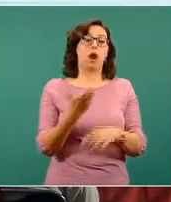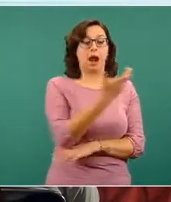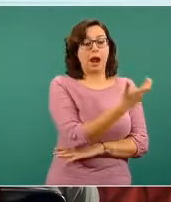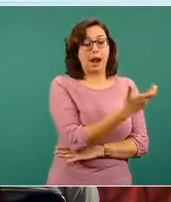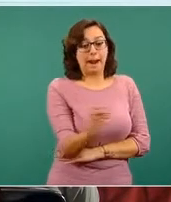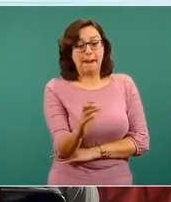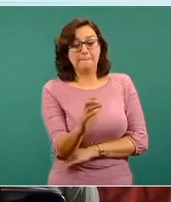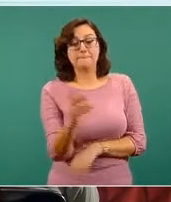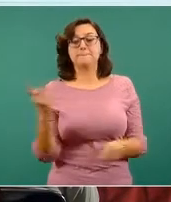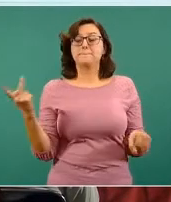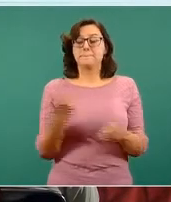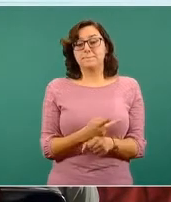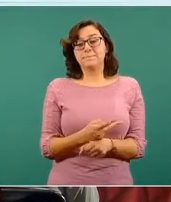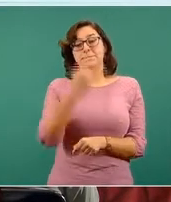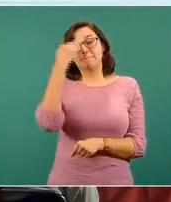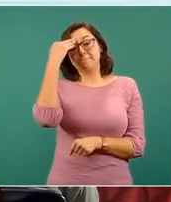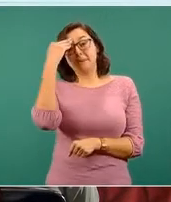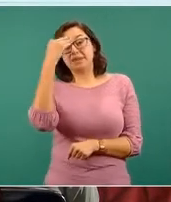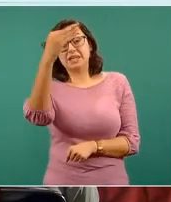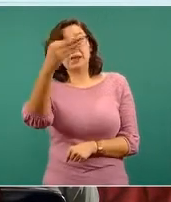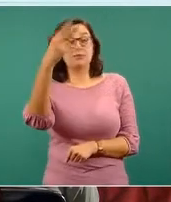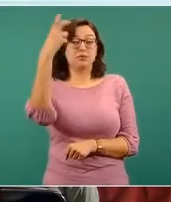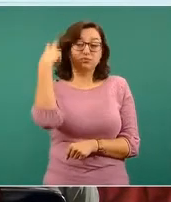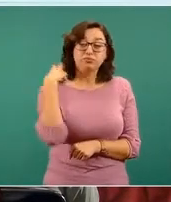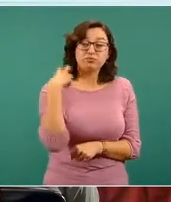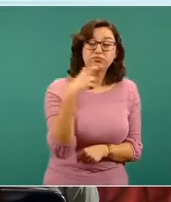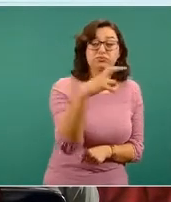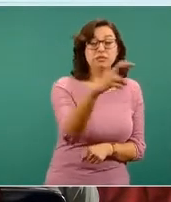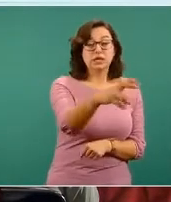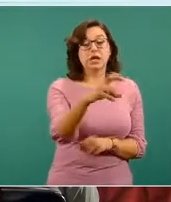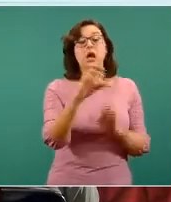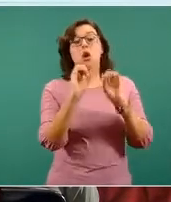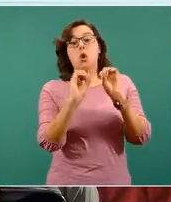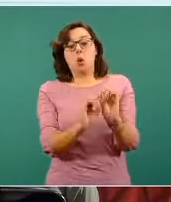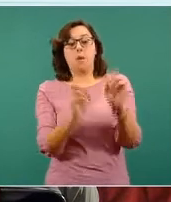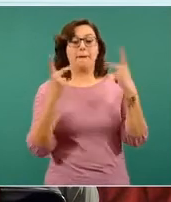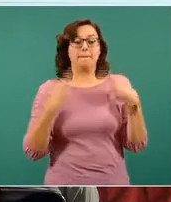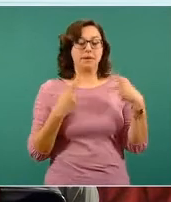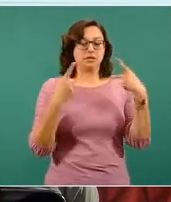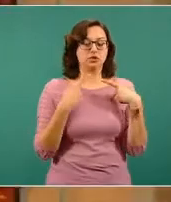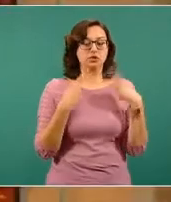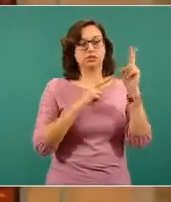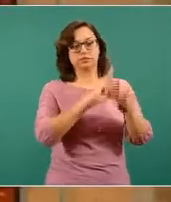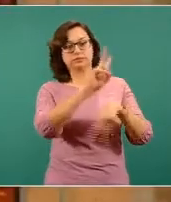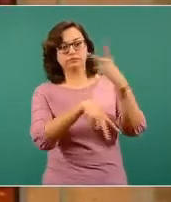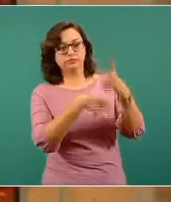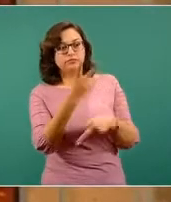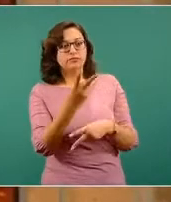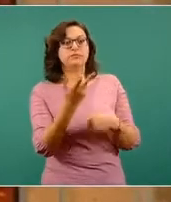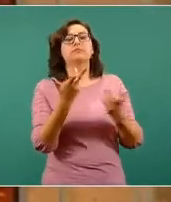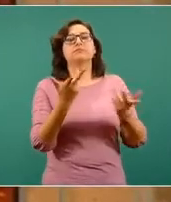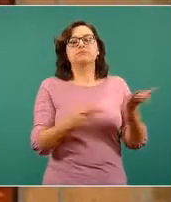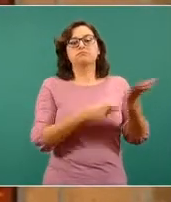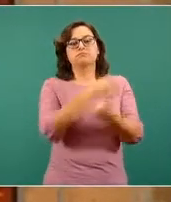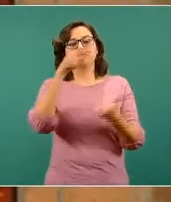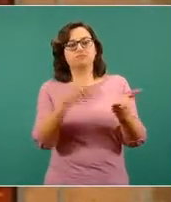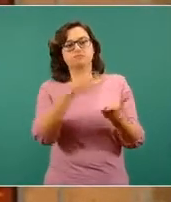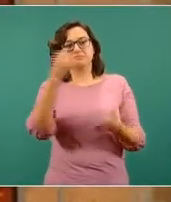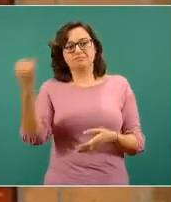de las brigadas correcaminos o de la propia gente que debe vacunarse, especialmente cuando estamos hablando de